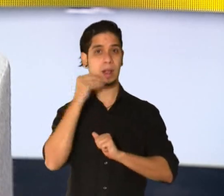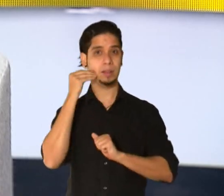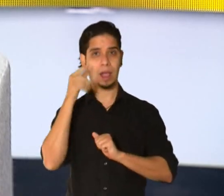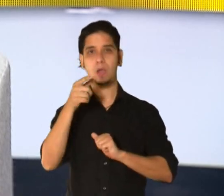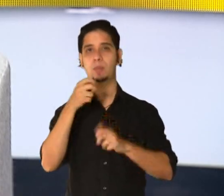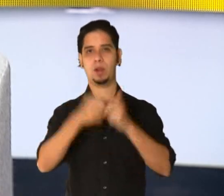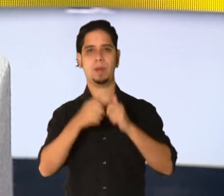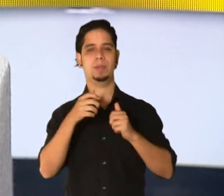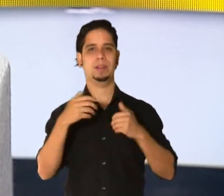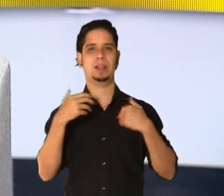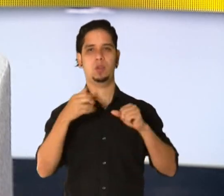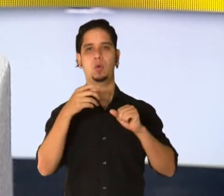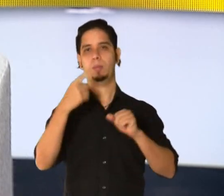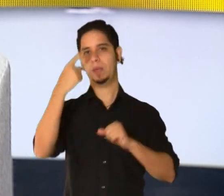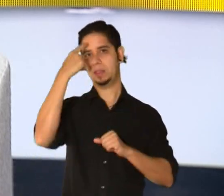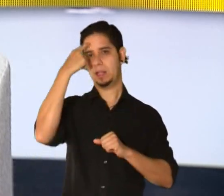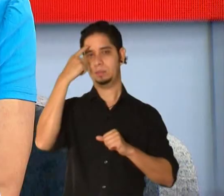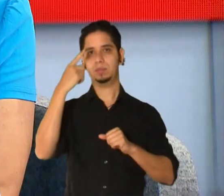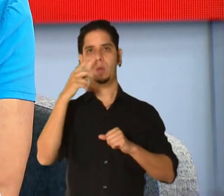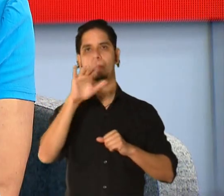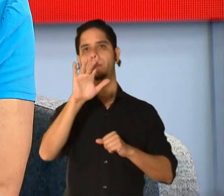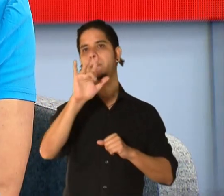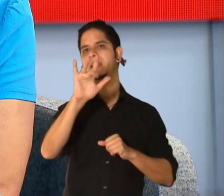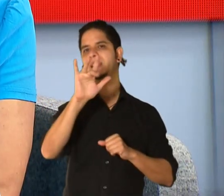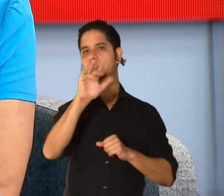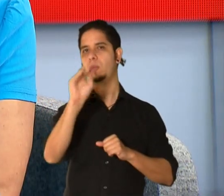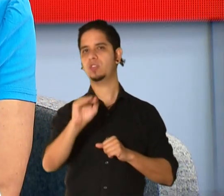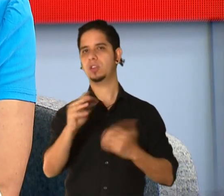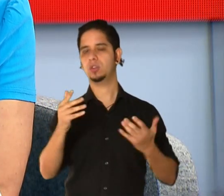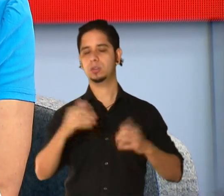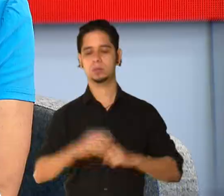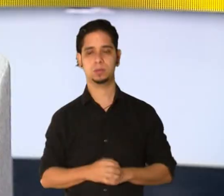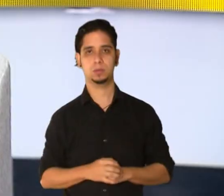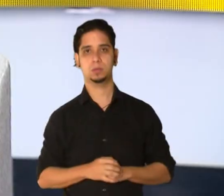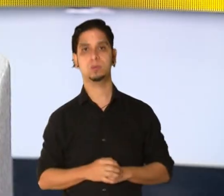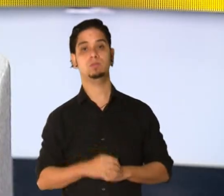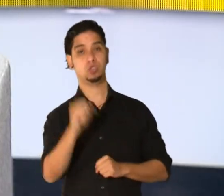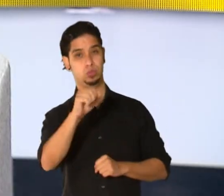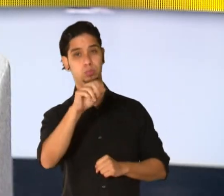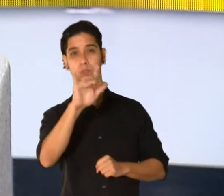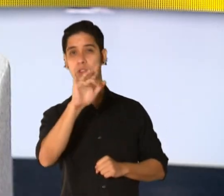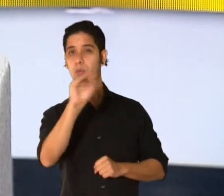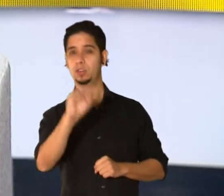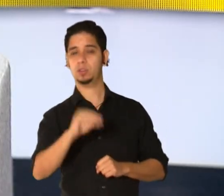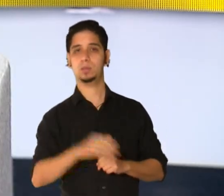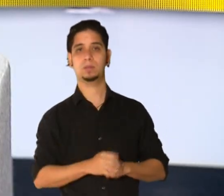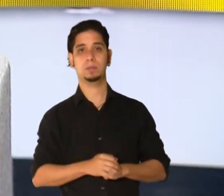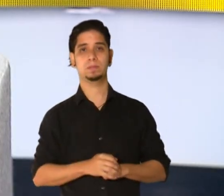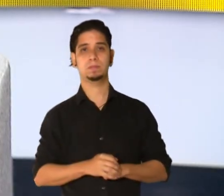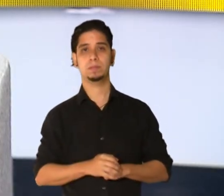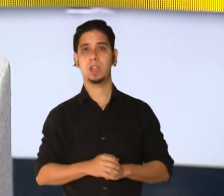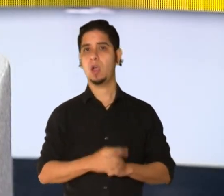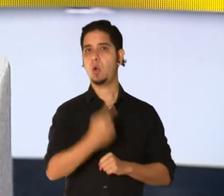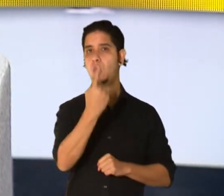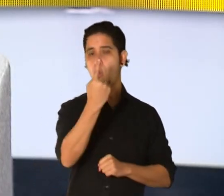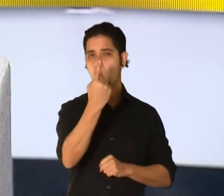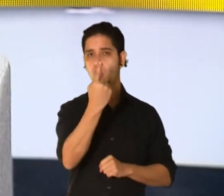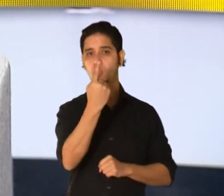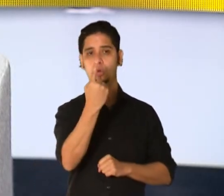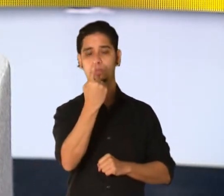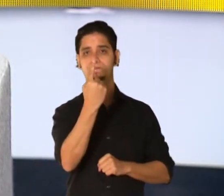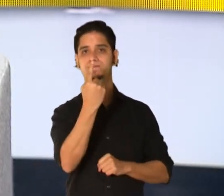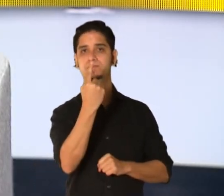mental ya existente. En un 25%. Sí. Entonces, en una de 4 viviendas en Puerto Rico hay una persona que está